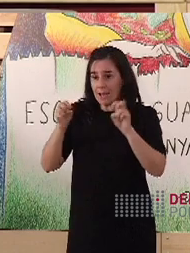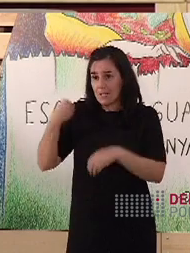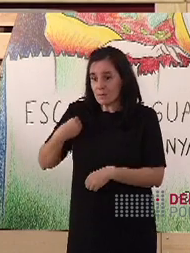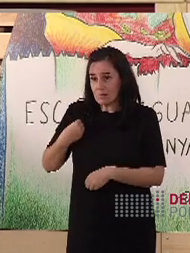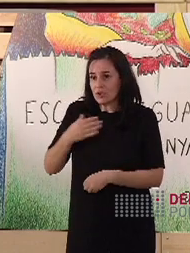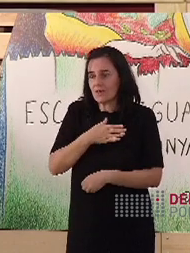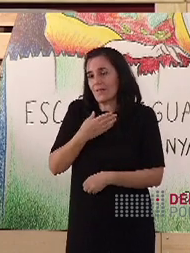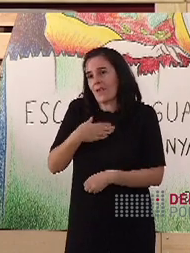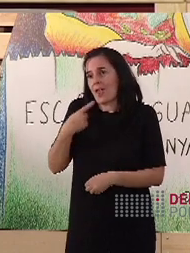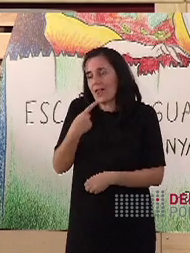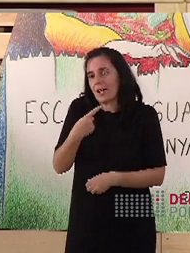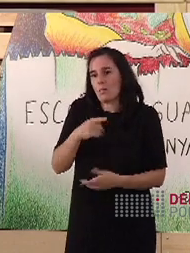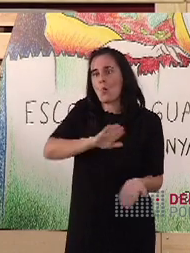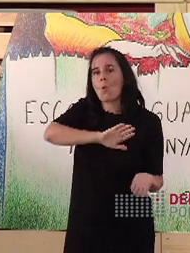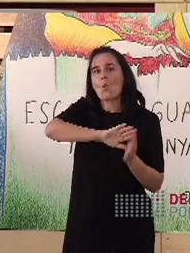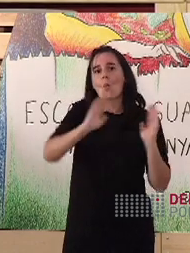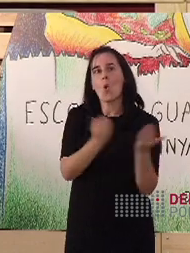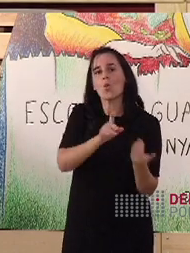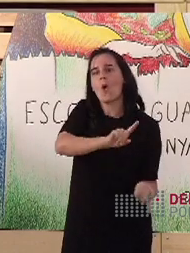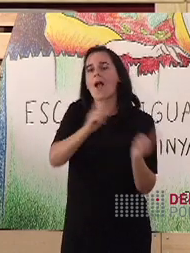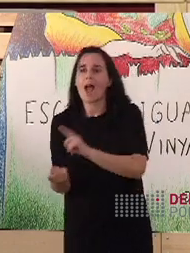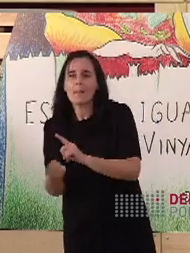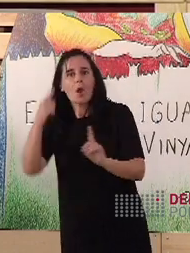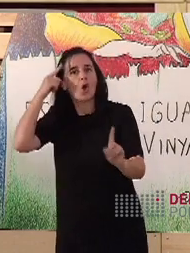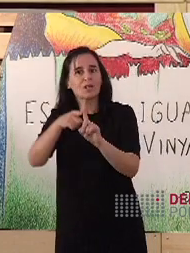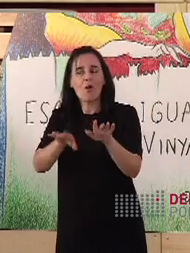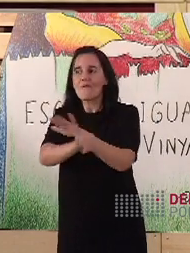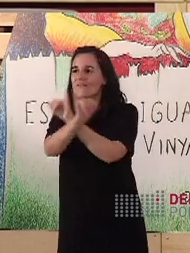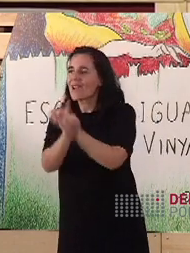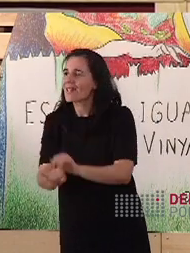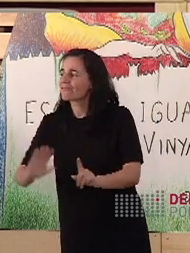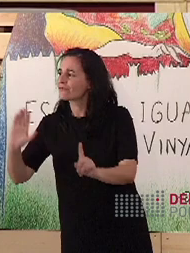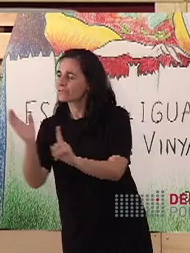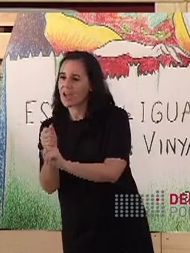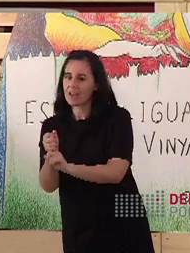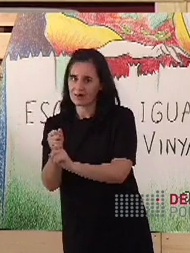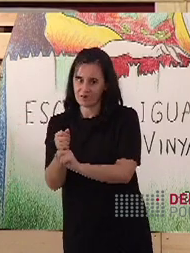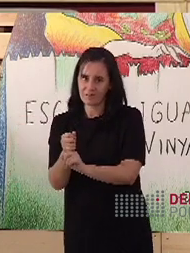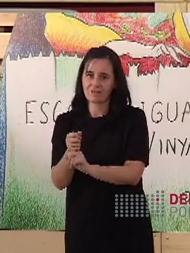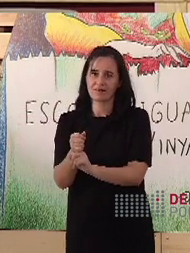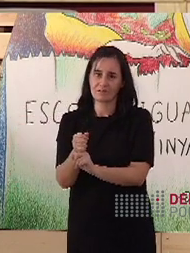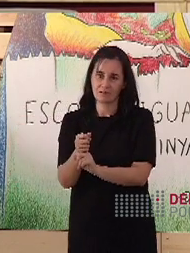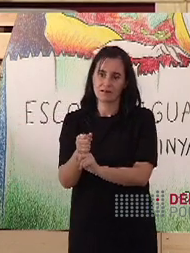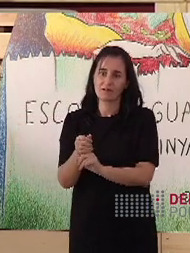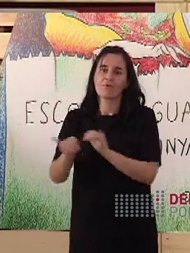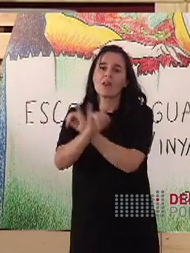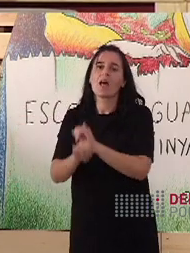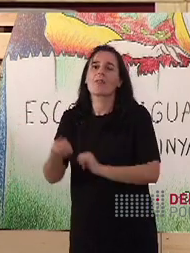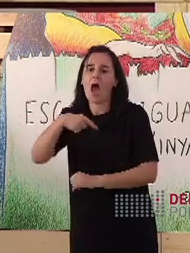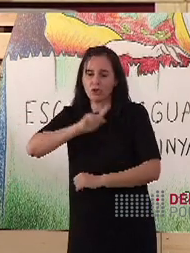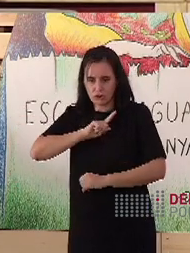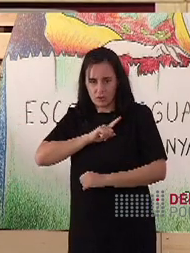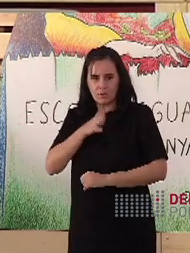mundo, por certo, para cadar a felicidade, para nós, dende logo, que se nos ten sido